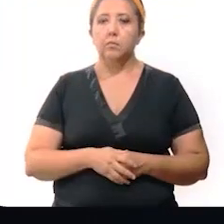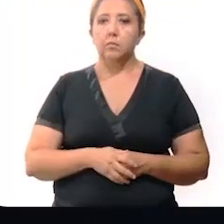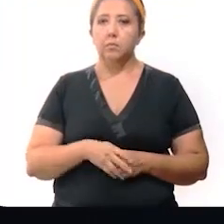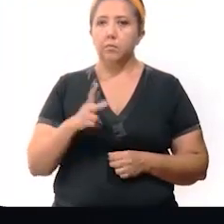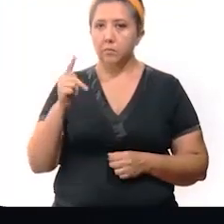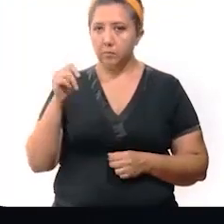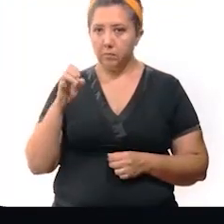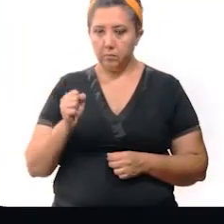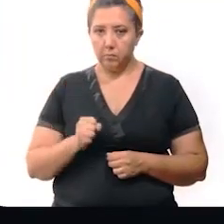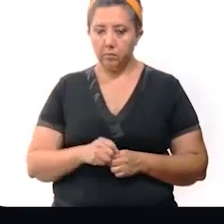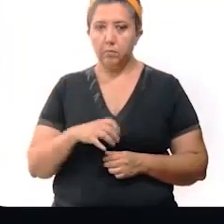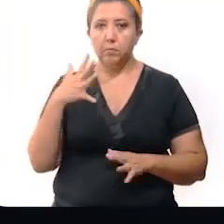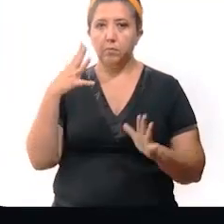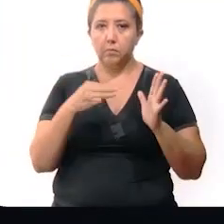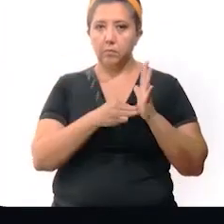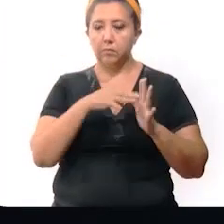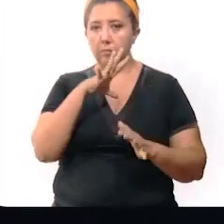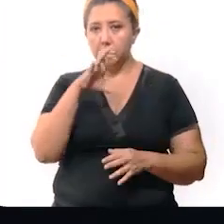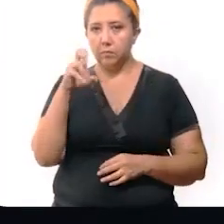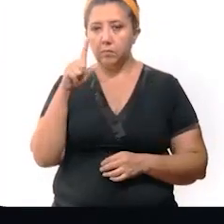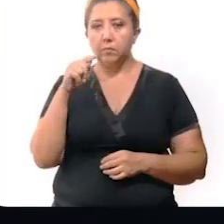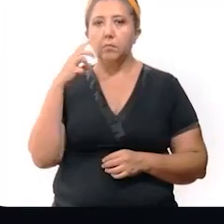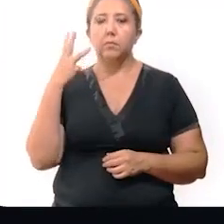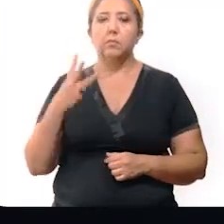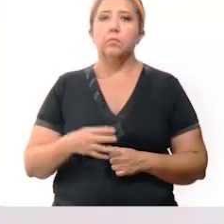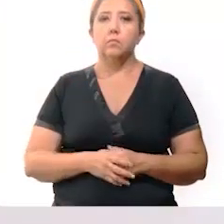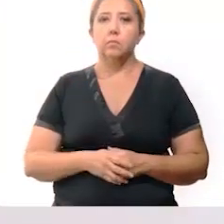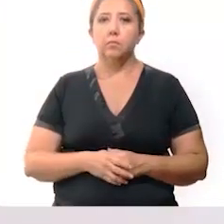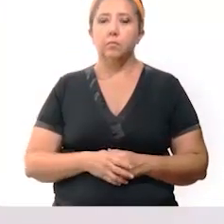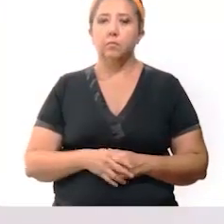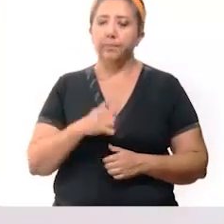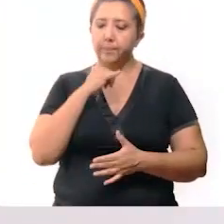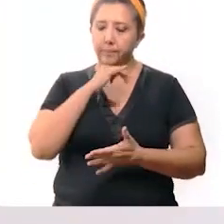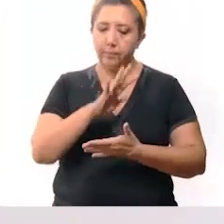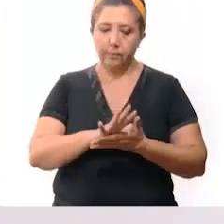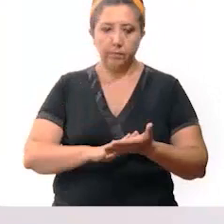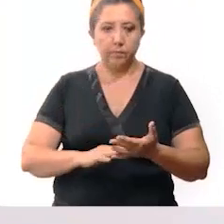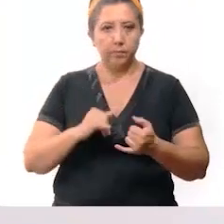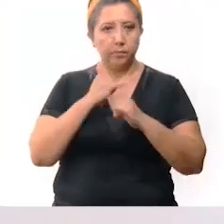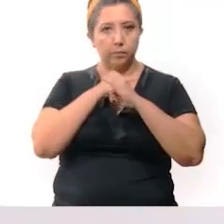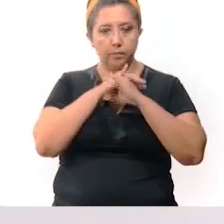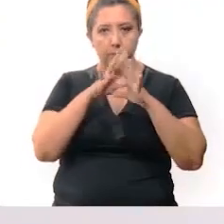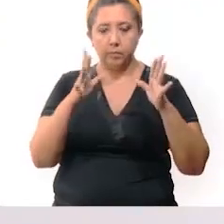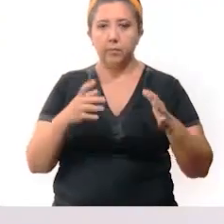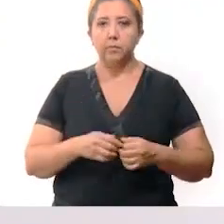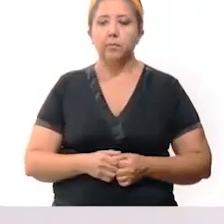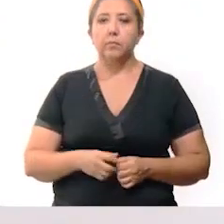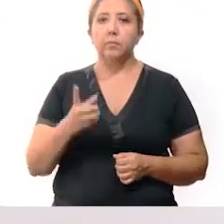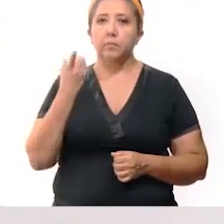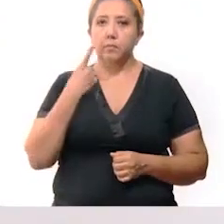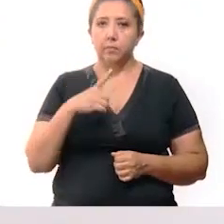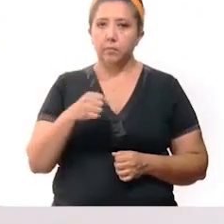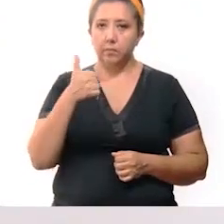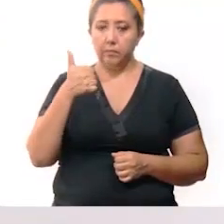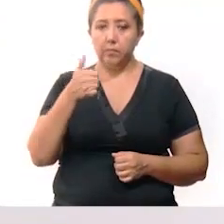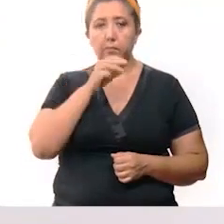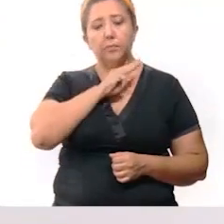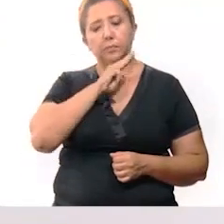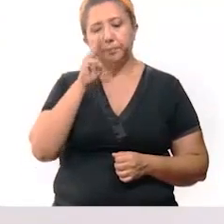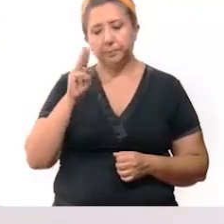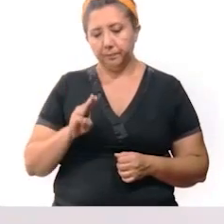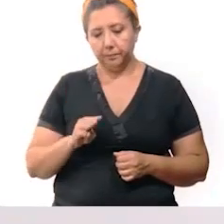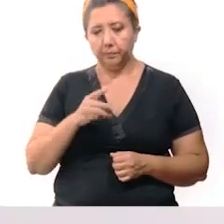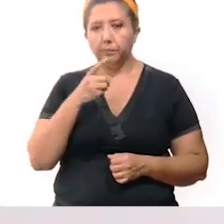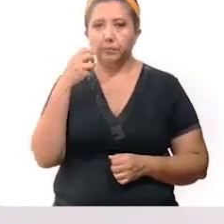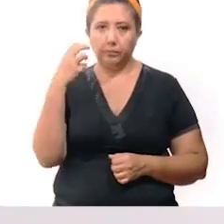En la zona poniente, 5.573. Lamentablemente, en este parte médico, informamos de 6